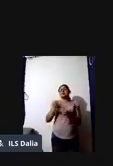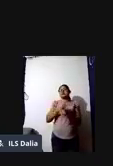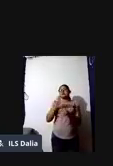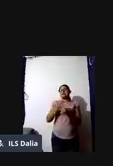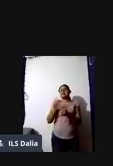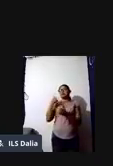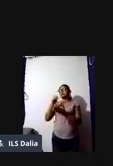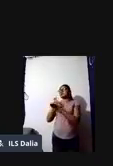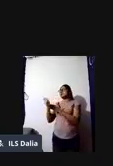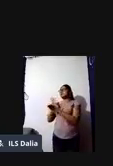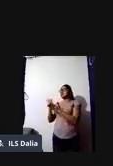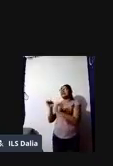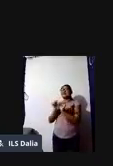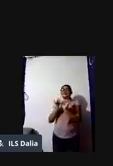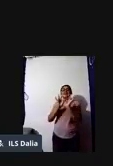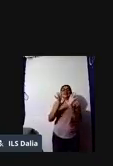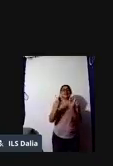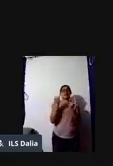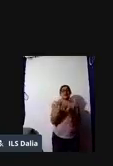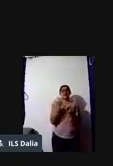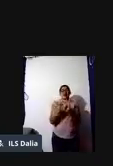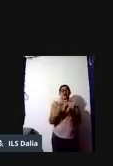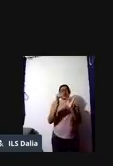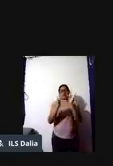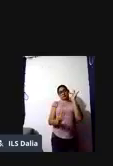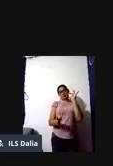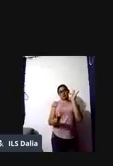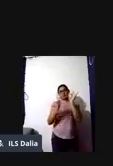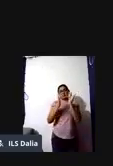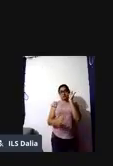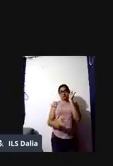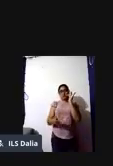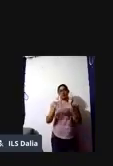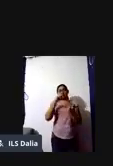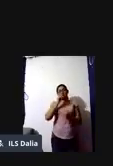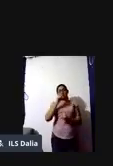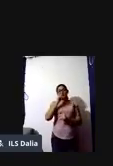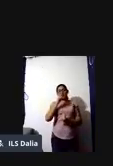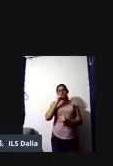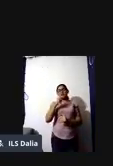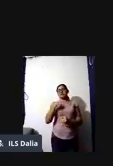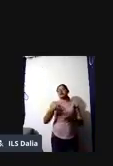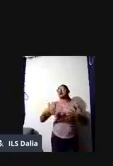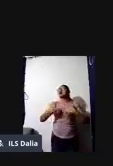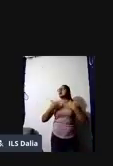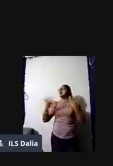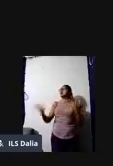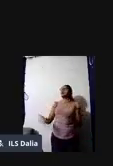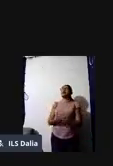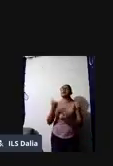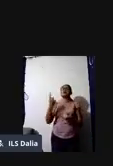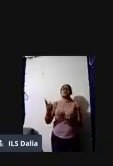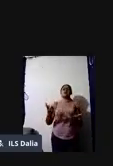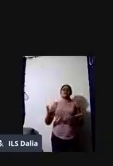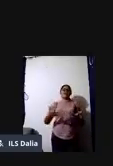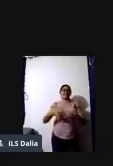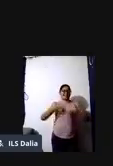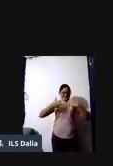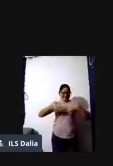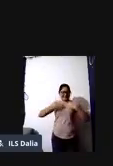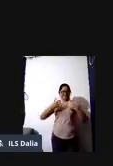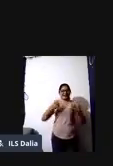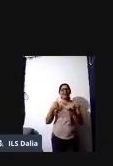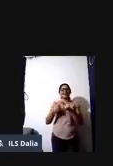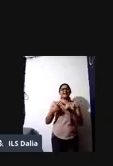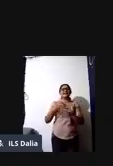problemas de internet o cuando hay problemas de conectividad? Me pongo irritable contra quién, ¿verdad? Es decir,